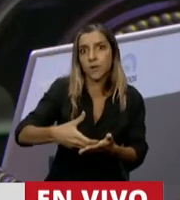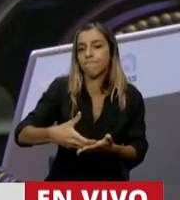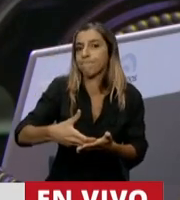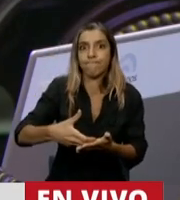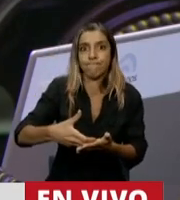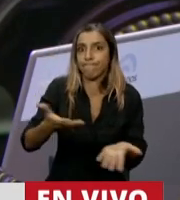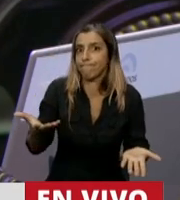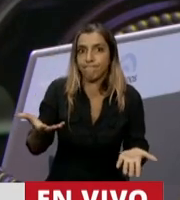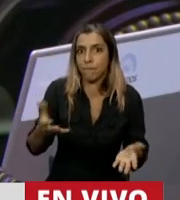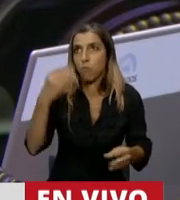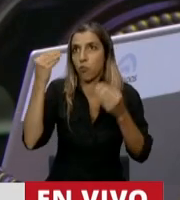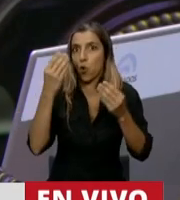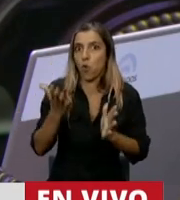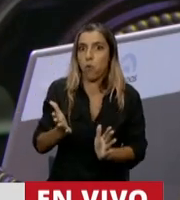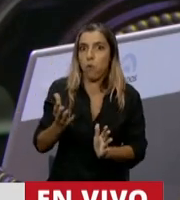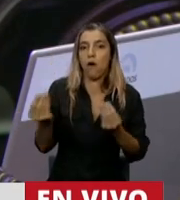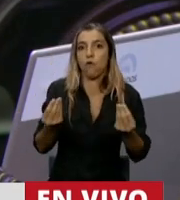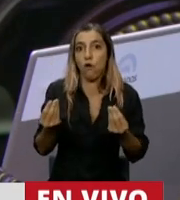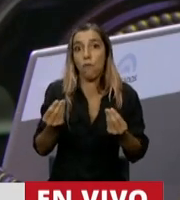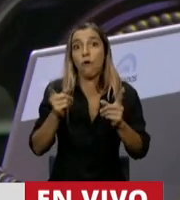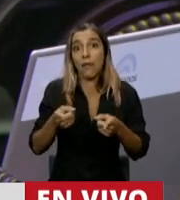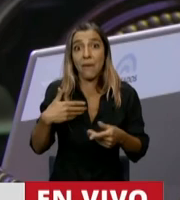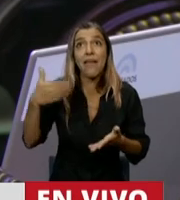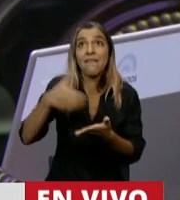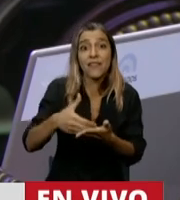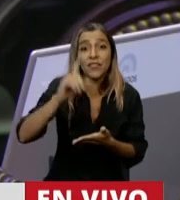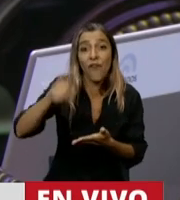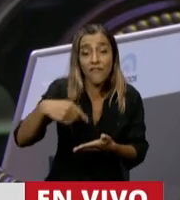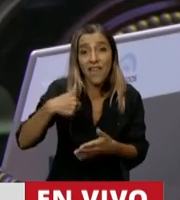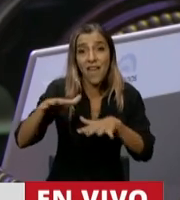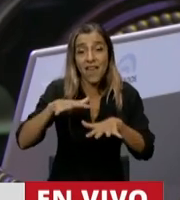actividad económica y fundamentalmente puestos de trabajo.